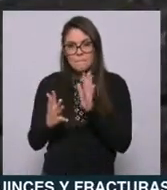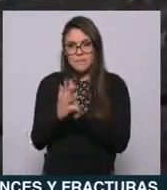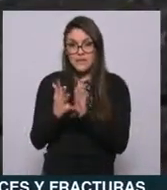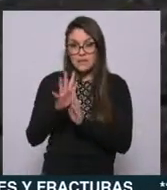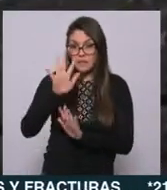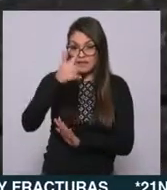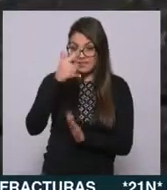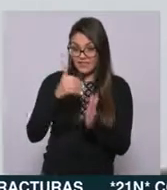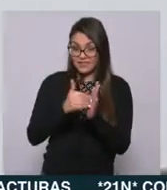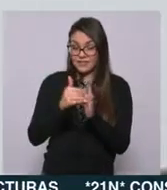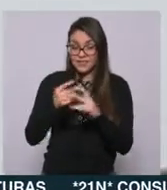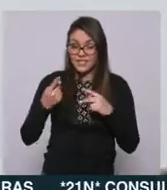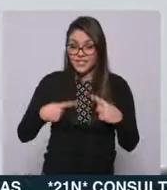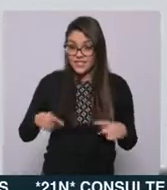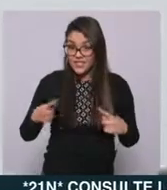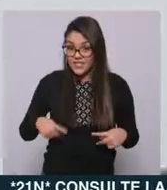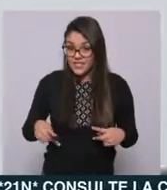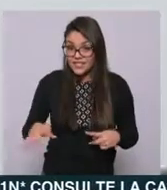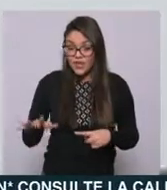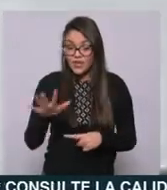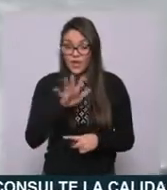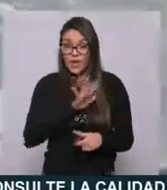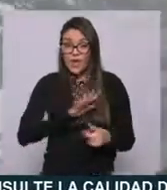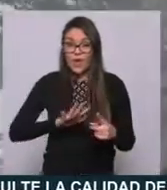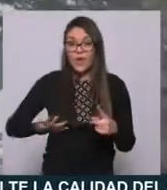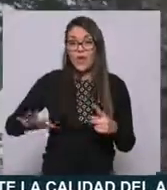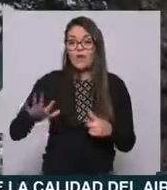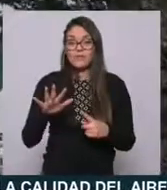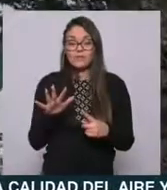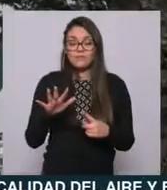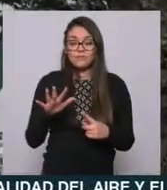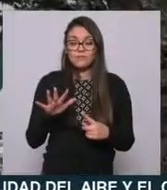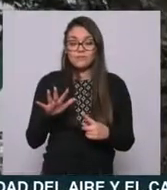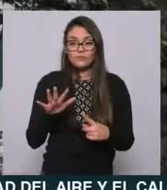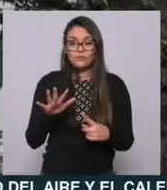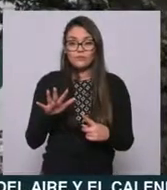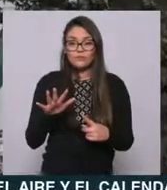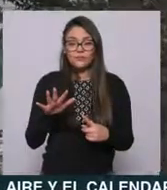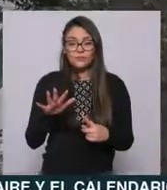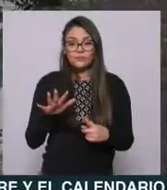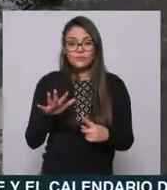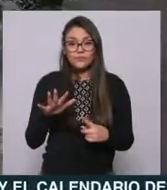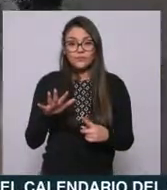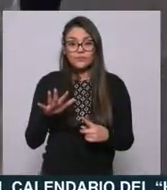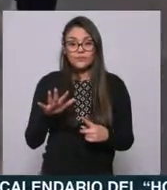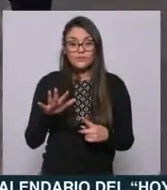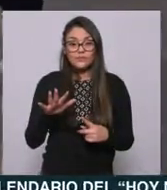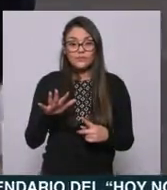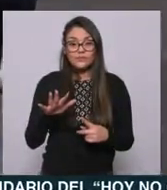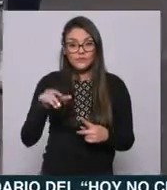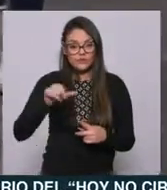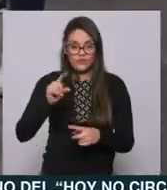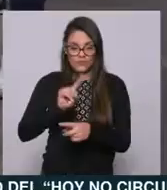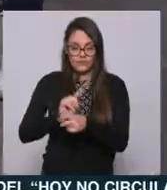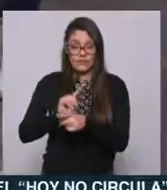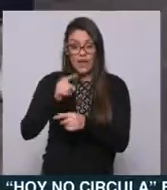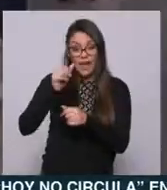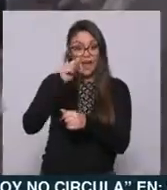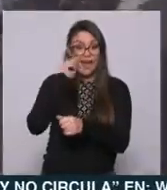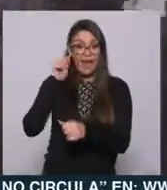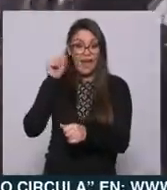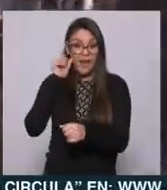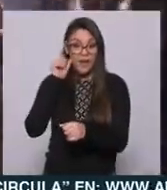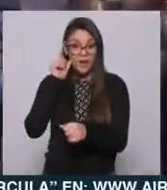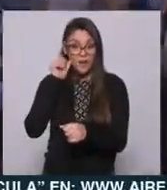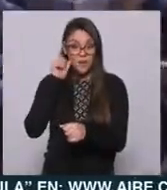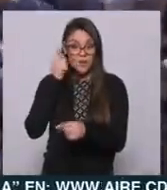7 millones de personas en este ejercicio de prevención. Hasta ayer en la noche se habían inscrito en